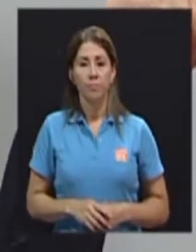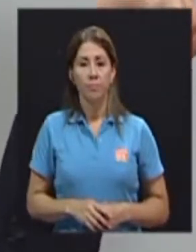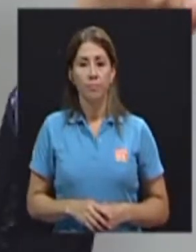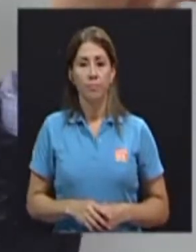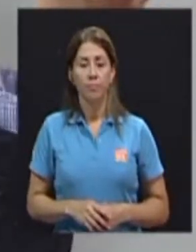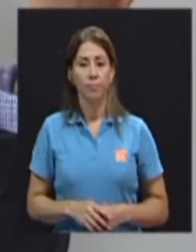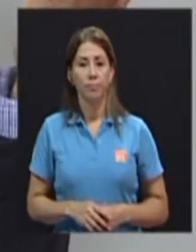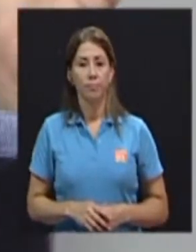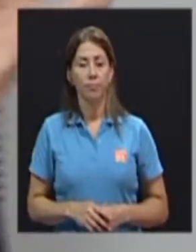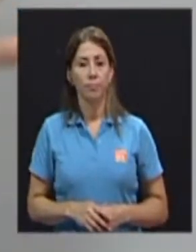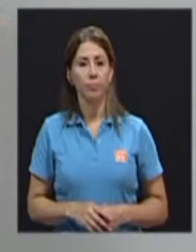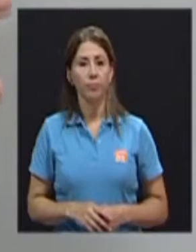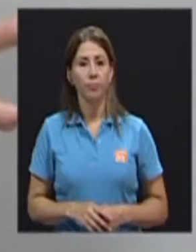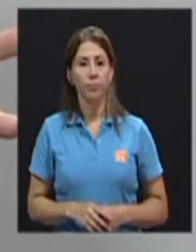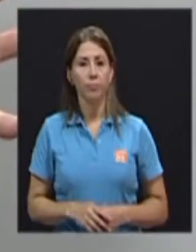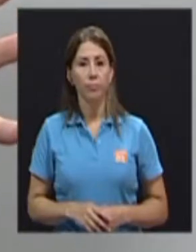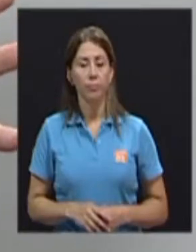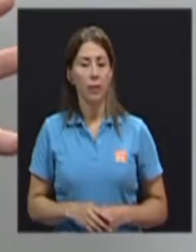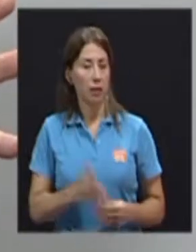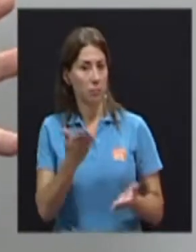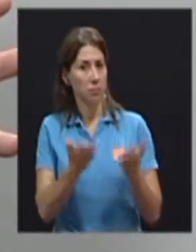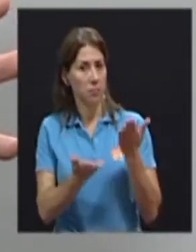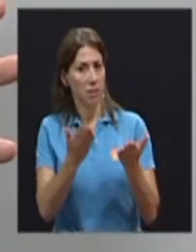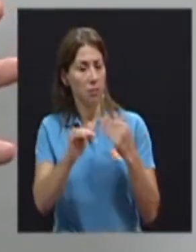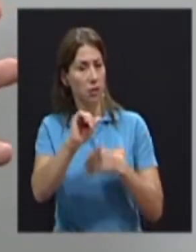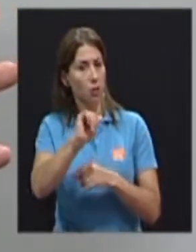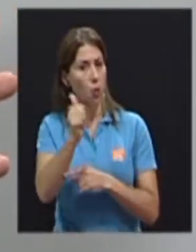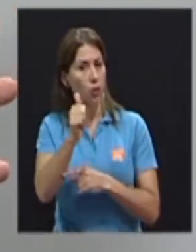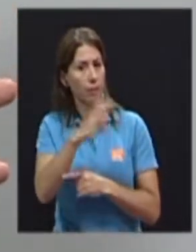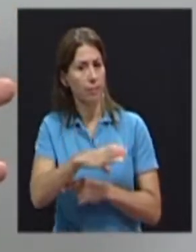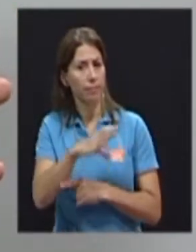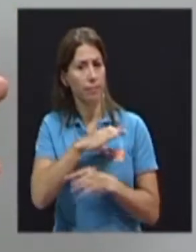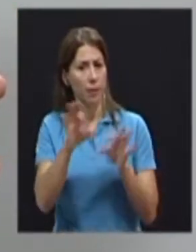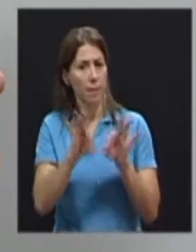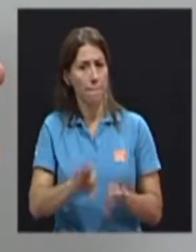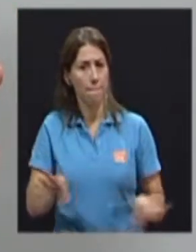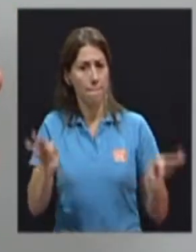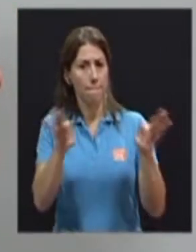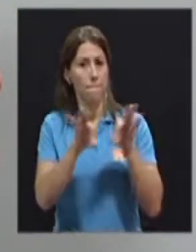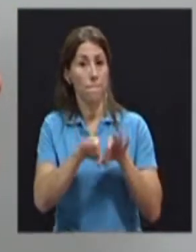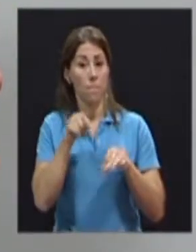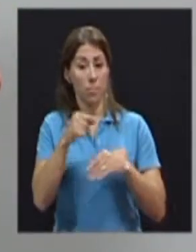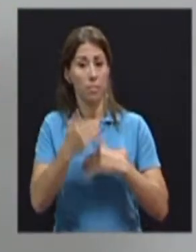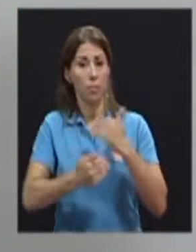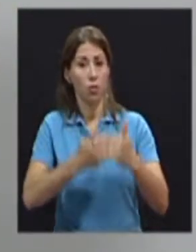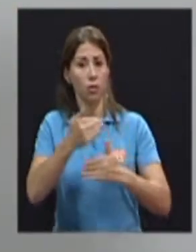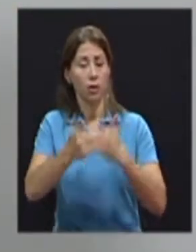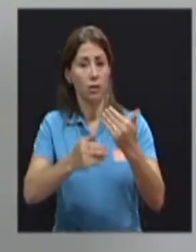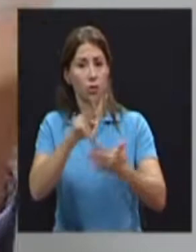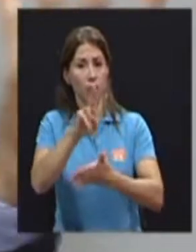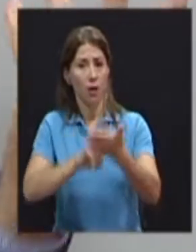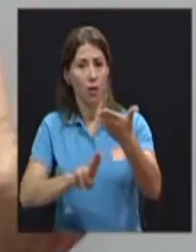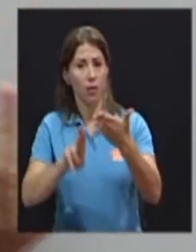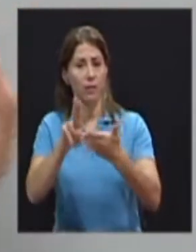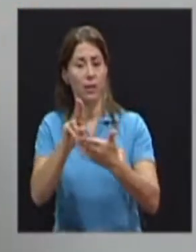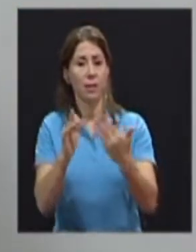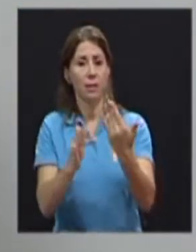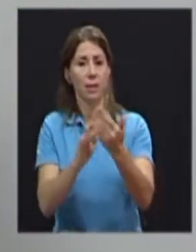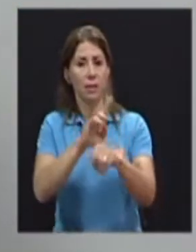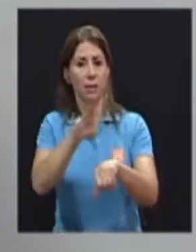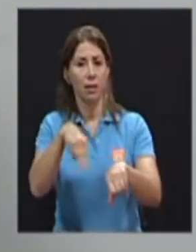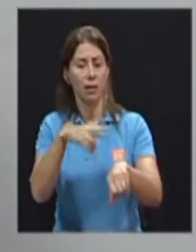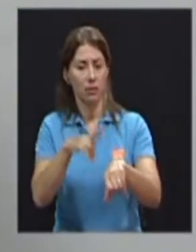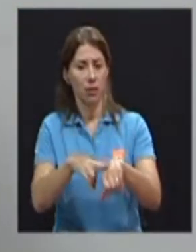Tal vez otro de los aspectos importantes de este proceso de la universidad es